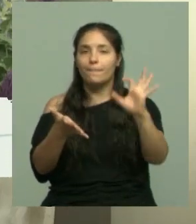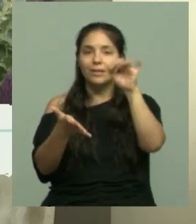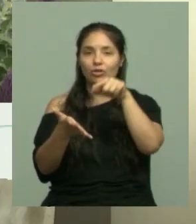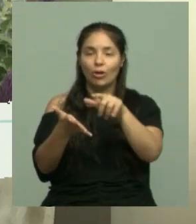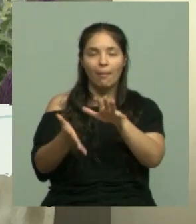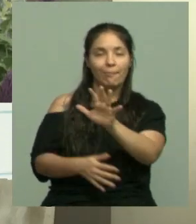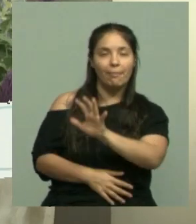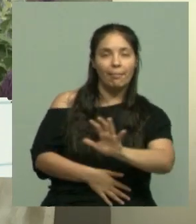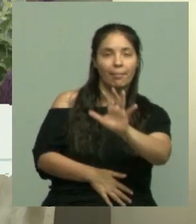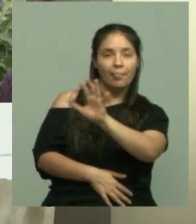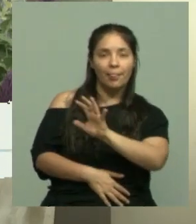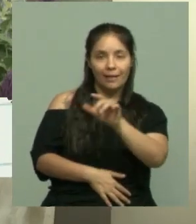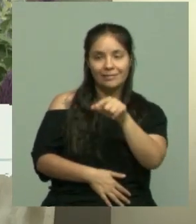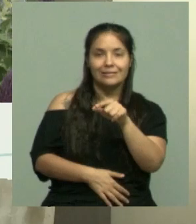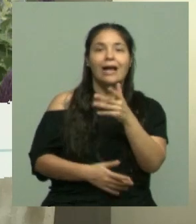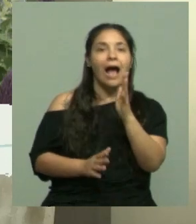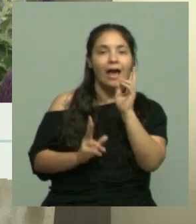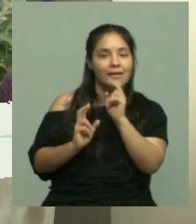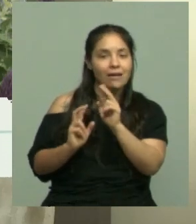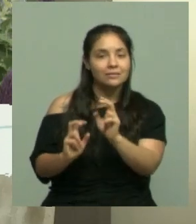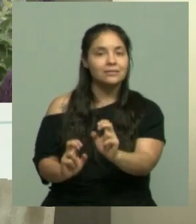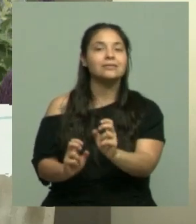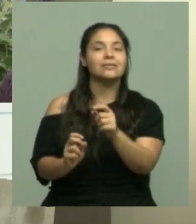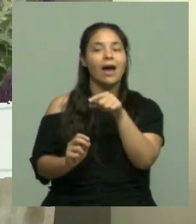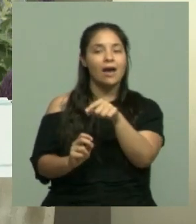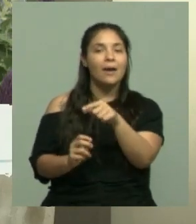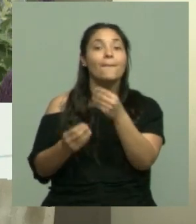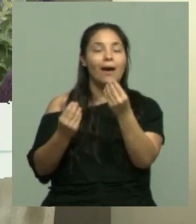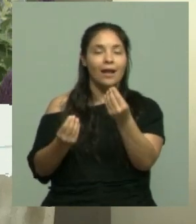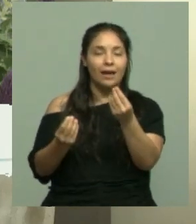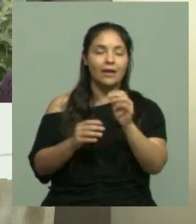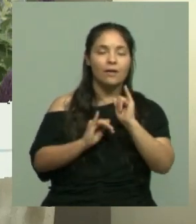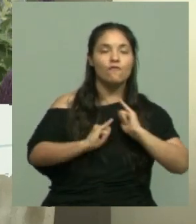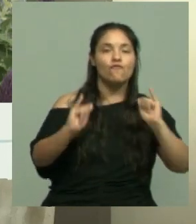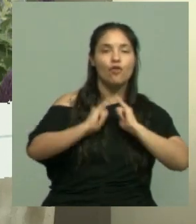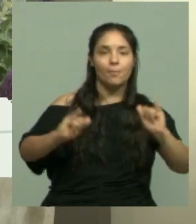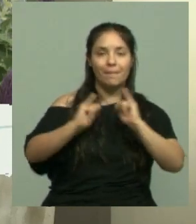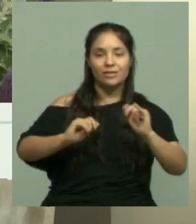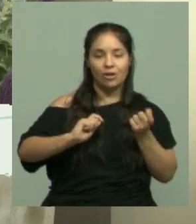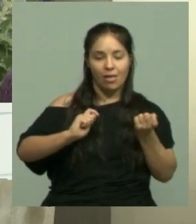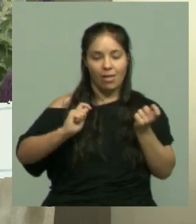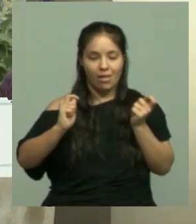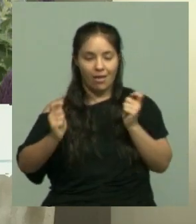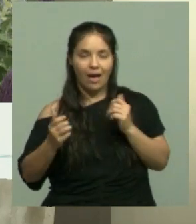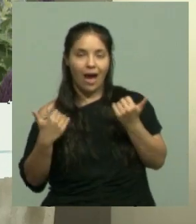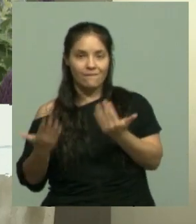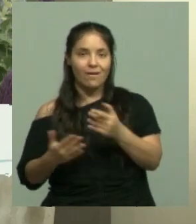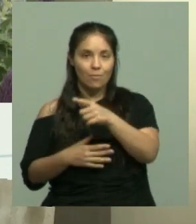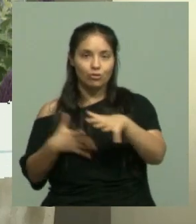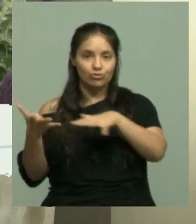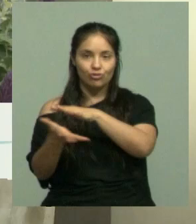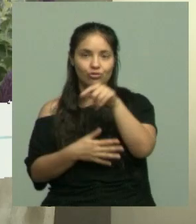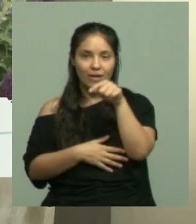tratando de viralizarla en forma real y concreta hacia las audiencias que se adaptan a lo que son los tiempos en